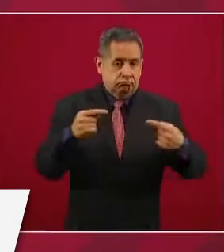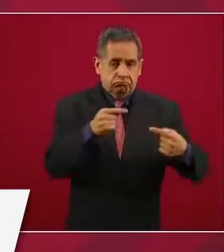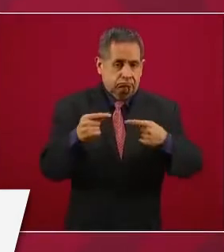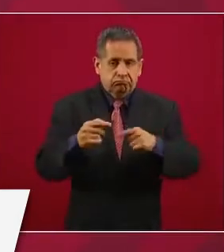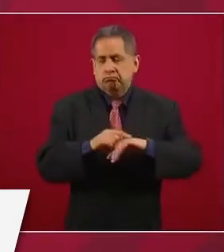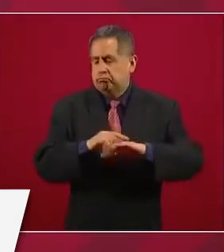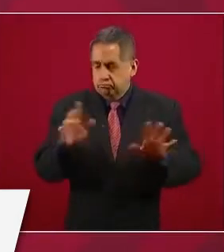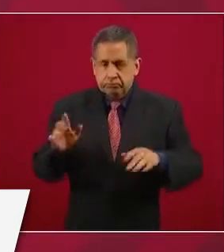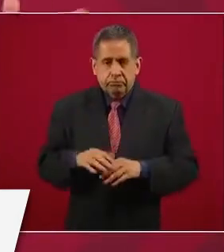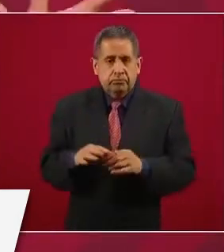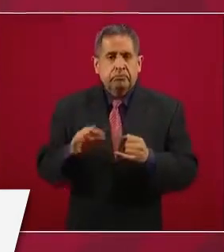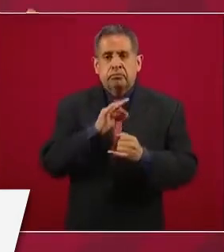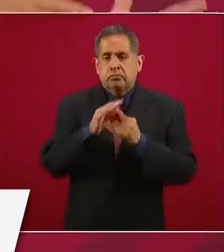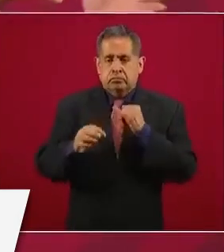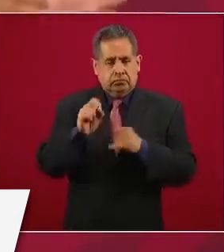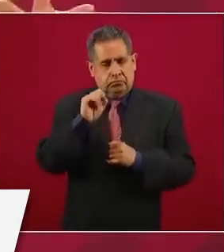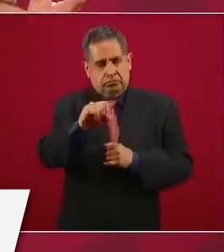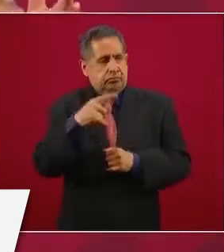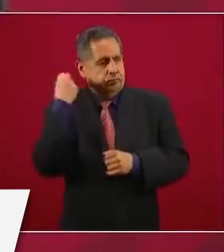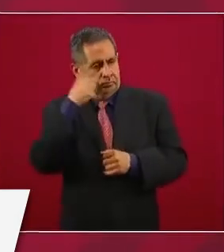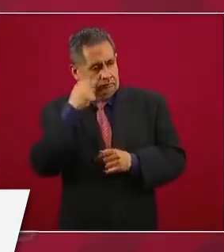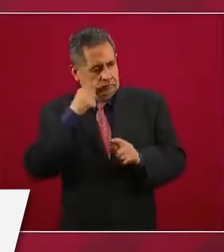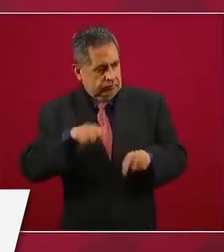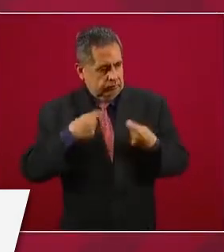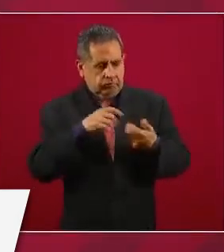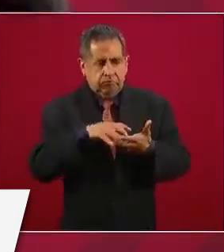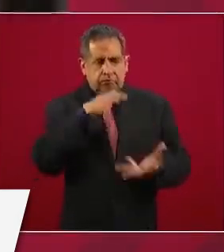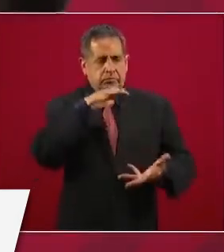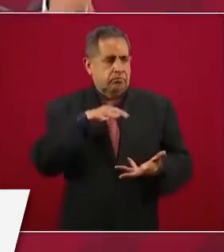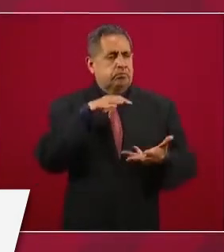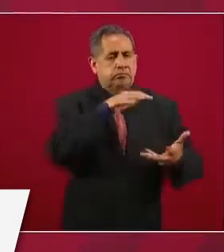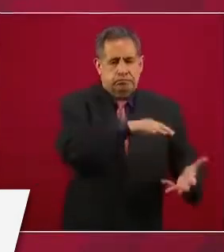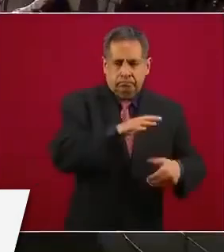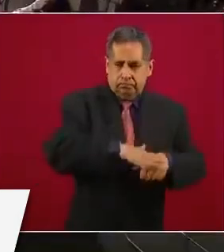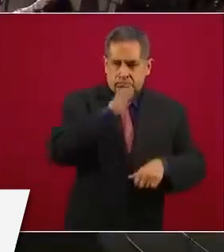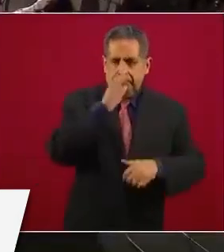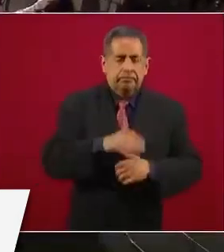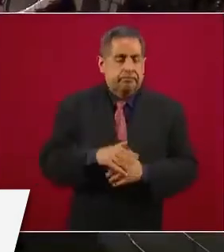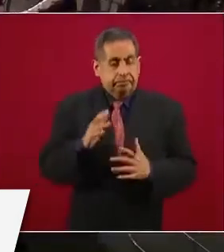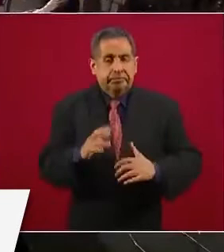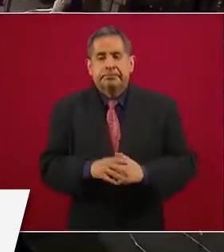Al final se le da a Tabasco más participaciones. Luego,